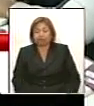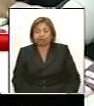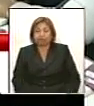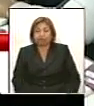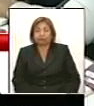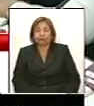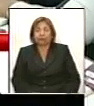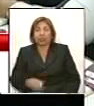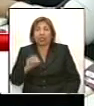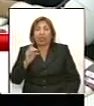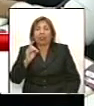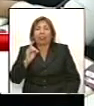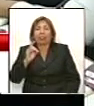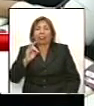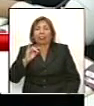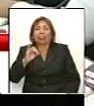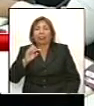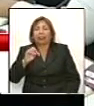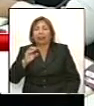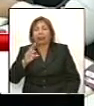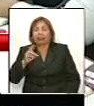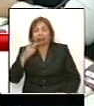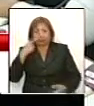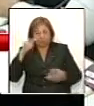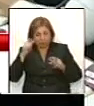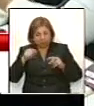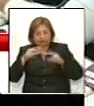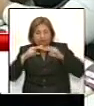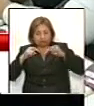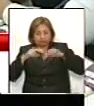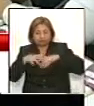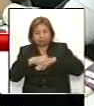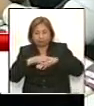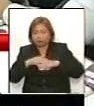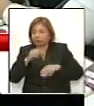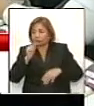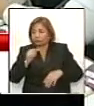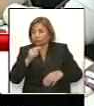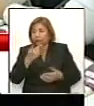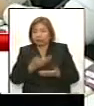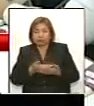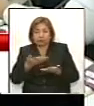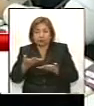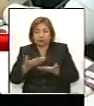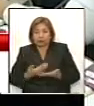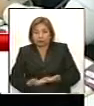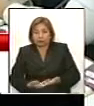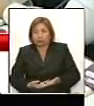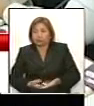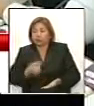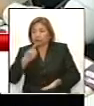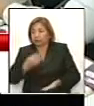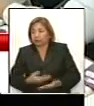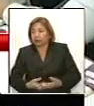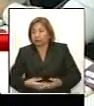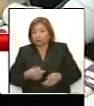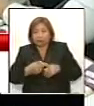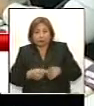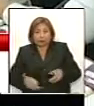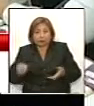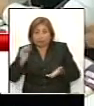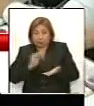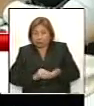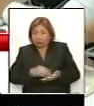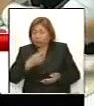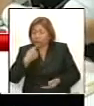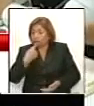a la Dirincri, ¿no? Que ella es una dirección de investigación. Son las de Pintris las que están recibiendo ese tipo de denuncias. Pero vuelvo a